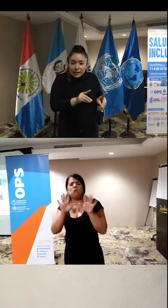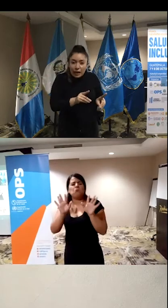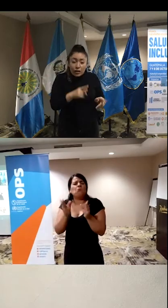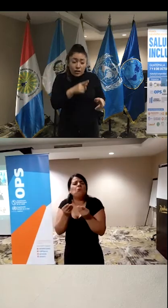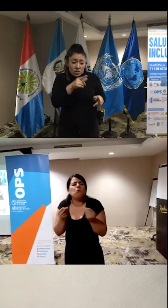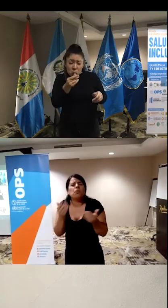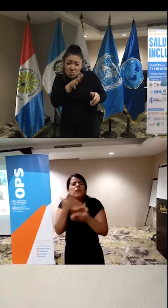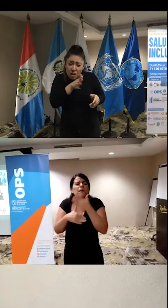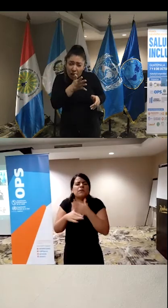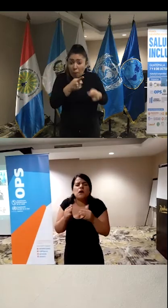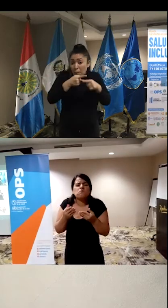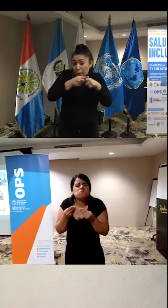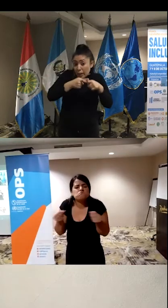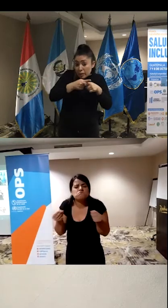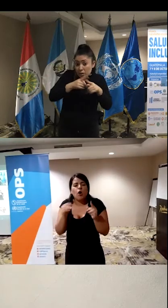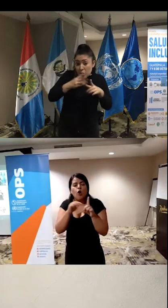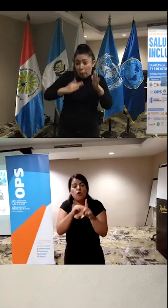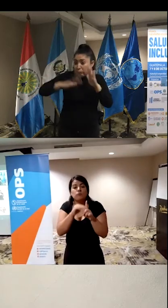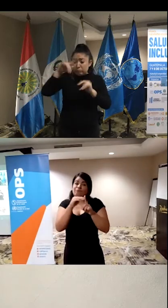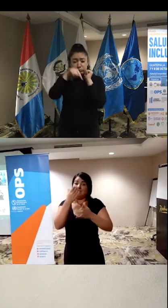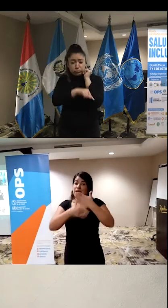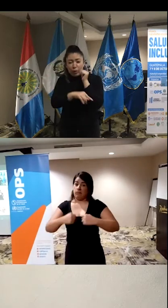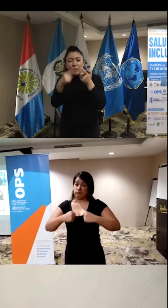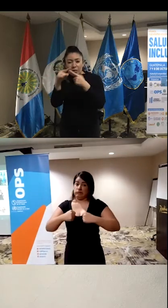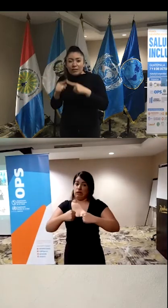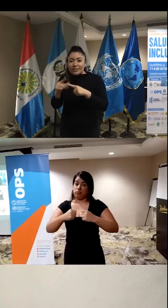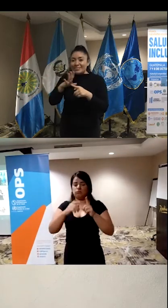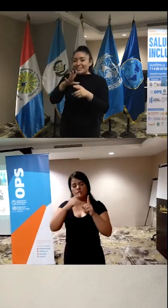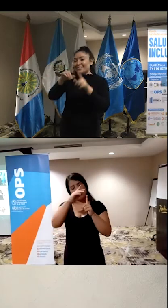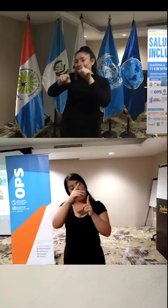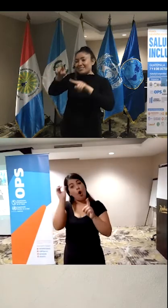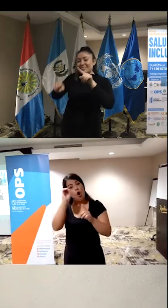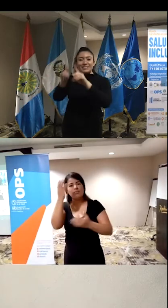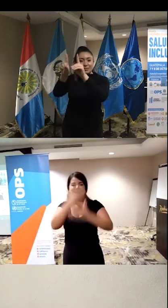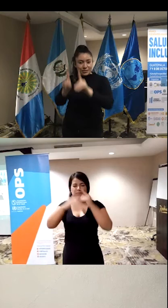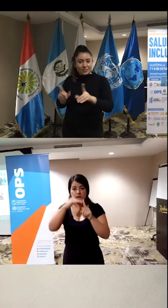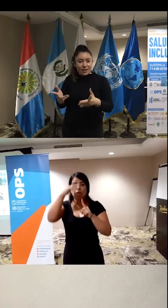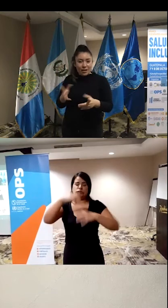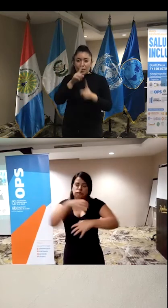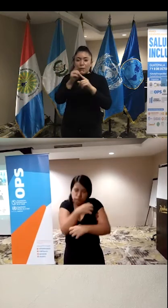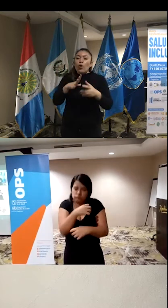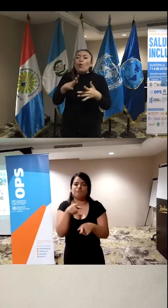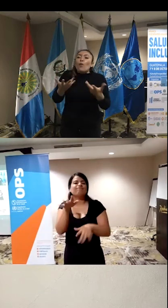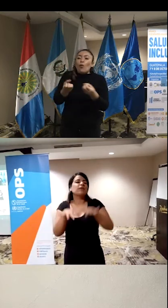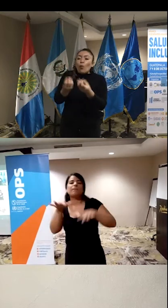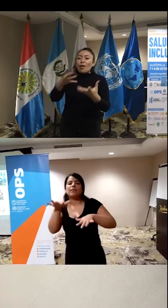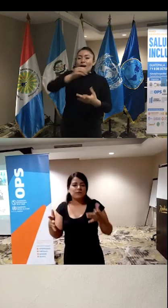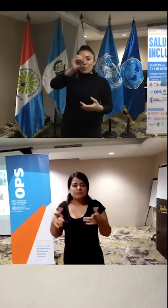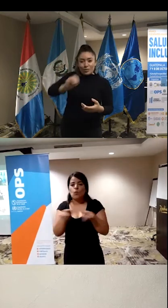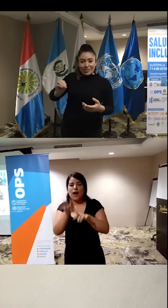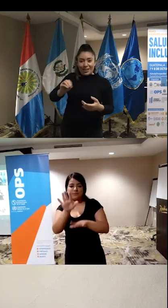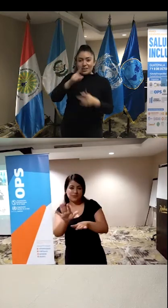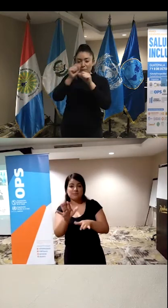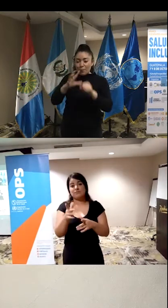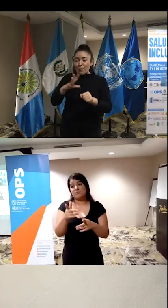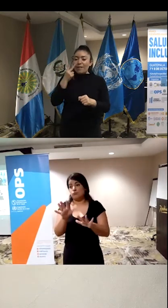es media, es alta, o el grado de la discapacidad lo podemos tener en porcentajes, como lo hacen a través de los baremos en